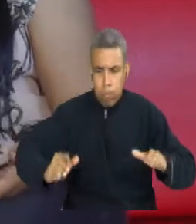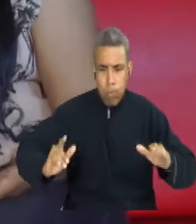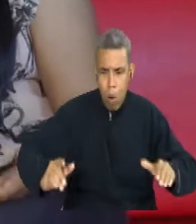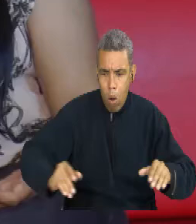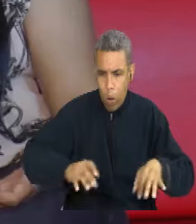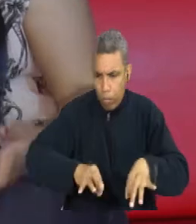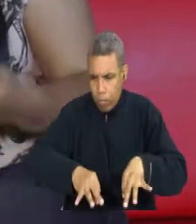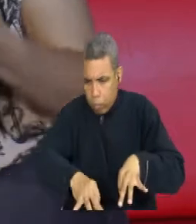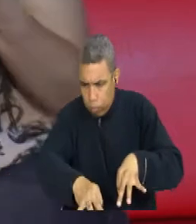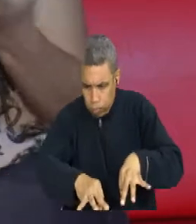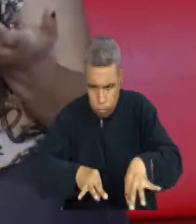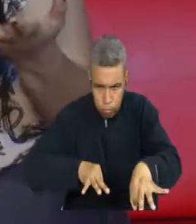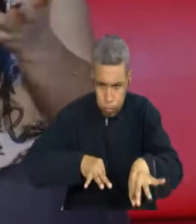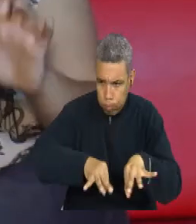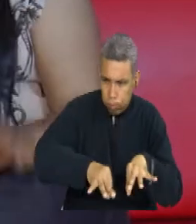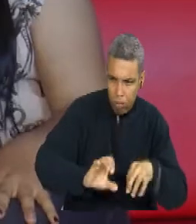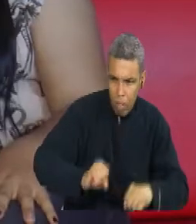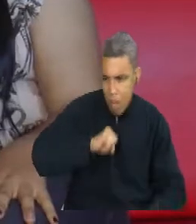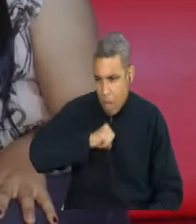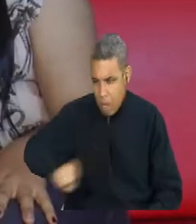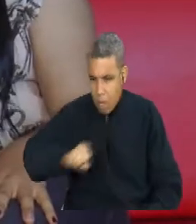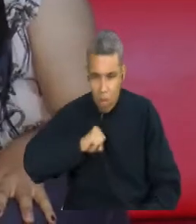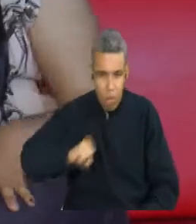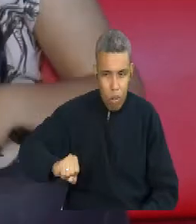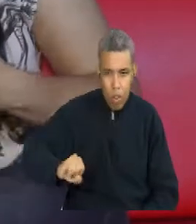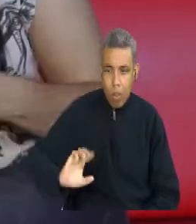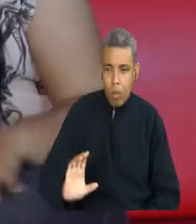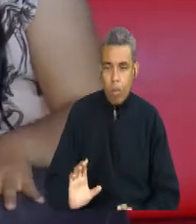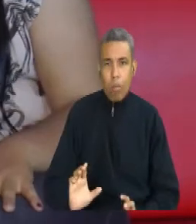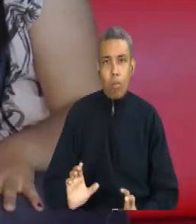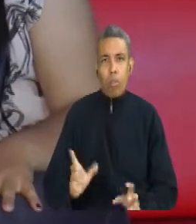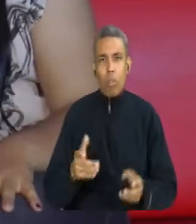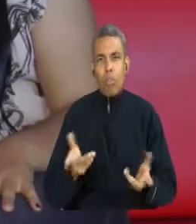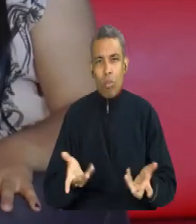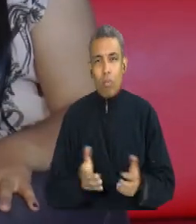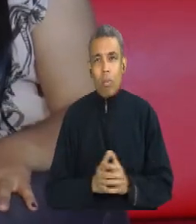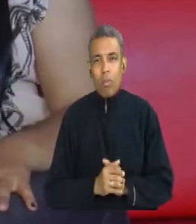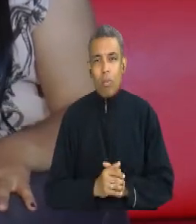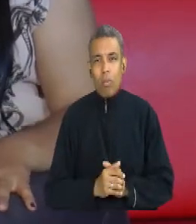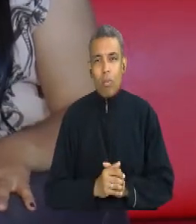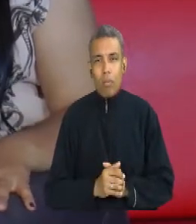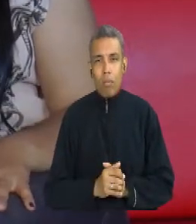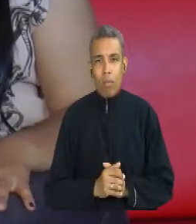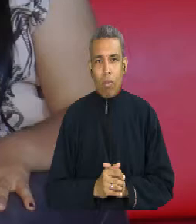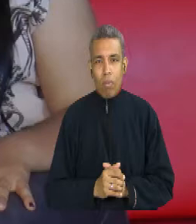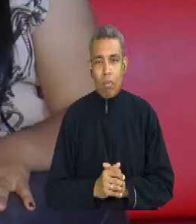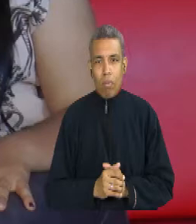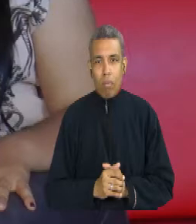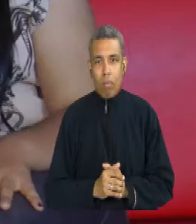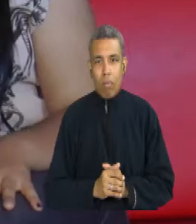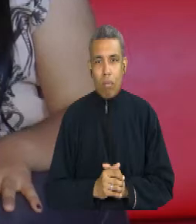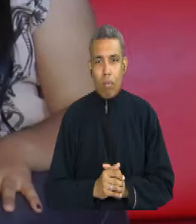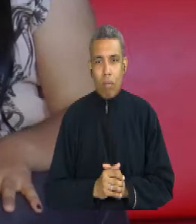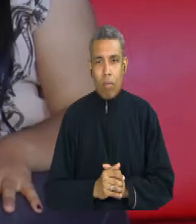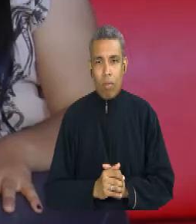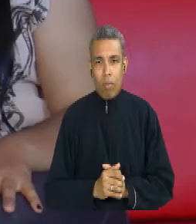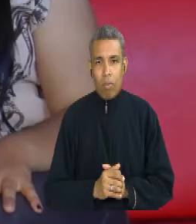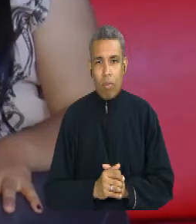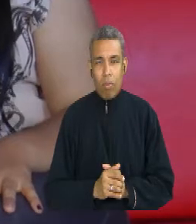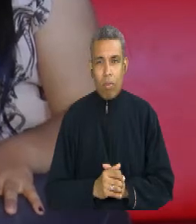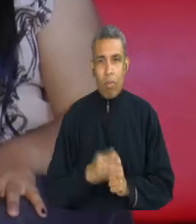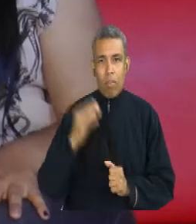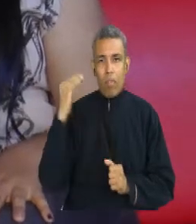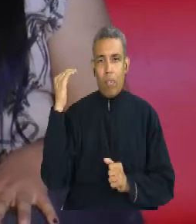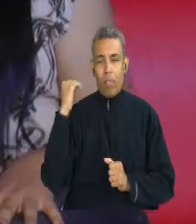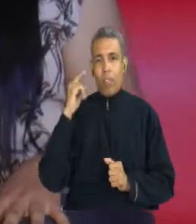pronto acompañarnos aquí en el programa solo por cuestión de tiempo, que van a participar también? Bueno, la semana pasada estuvo presentando DJ